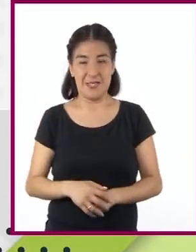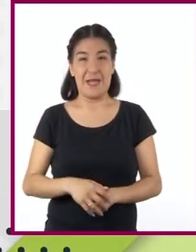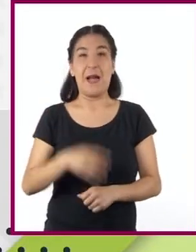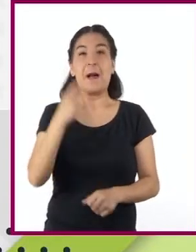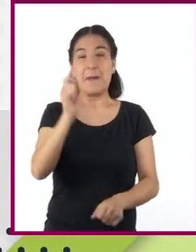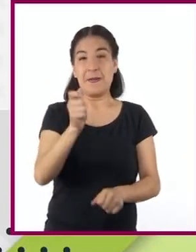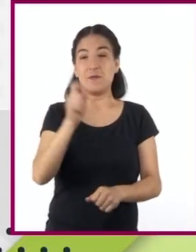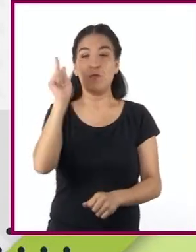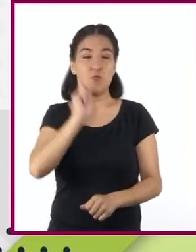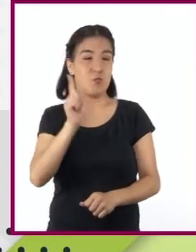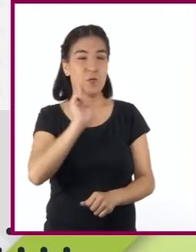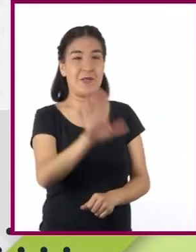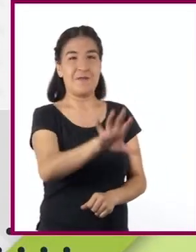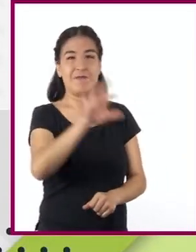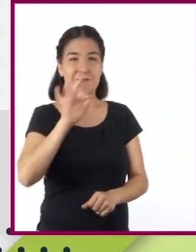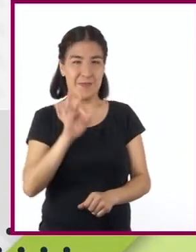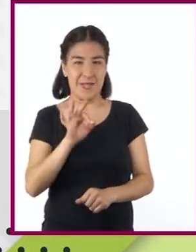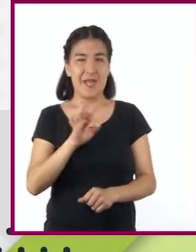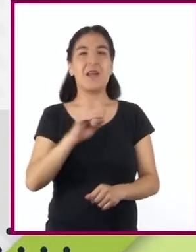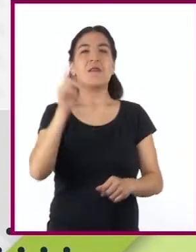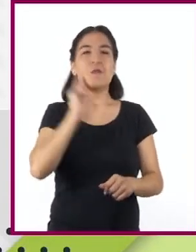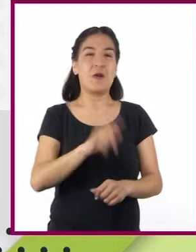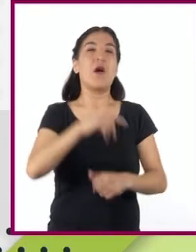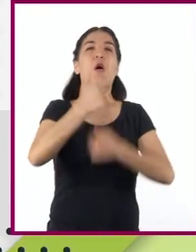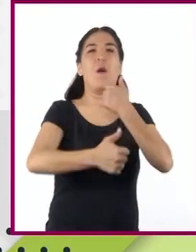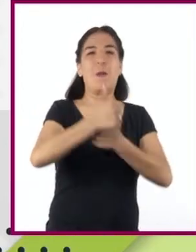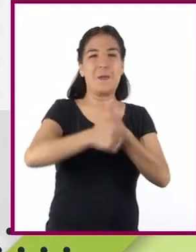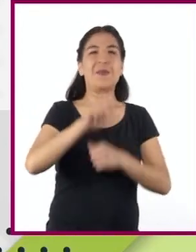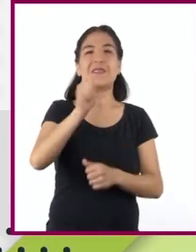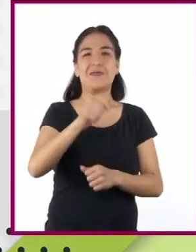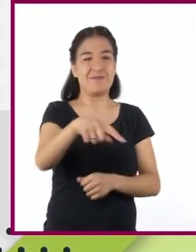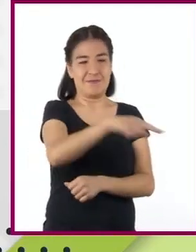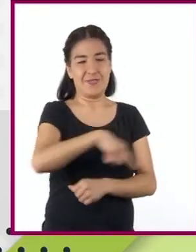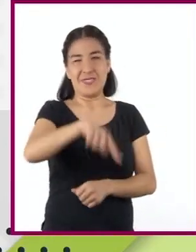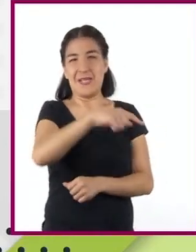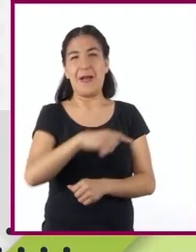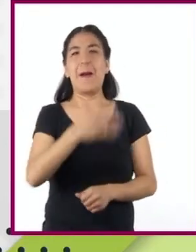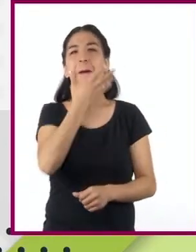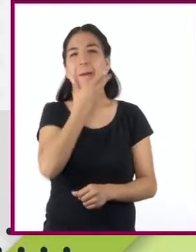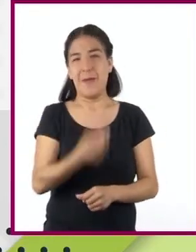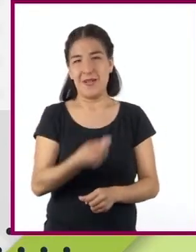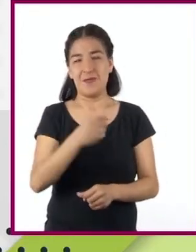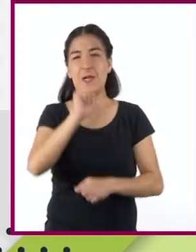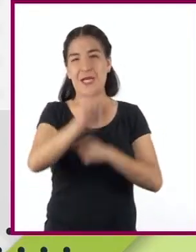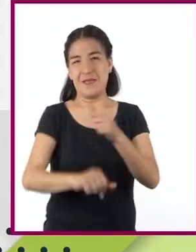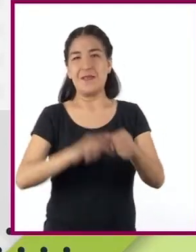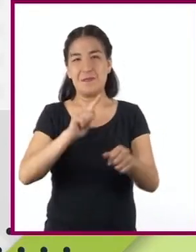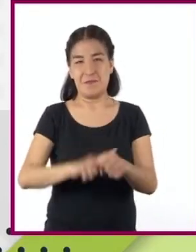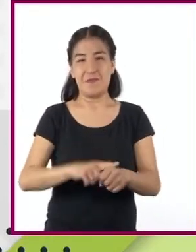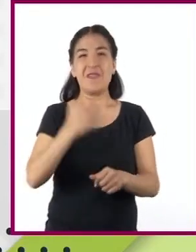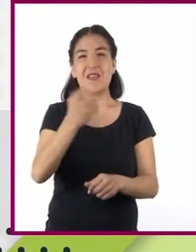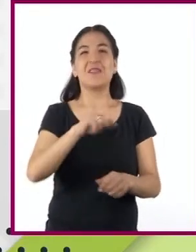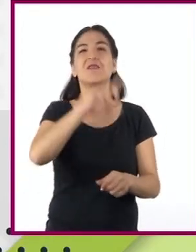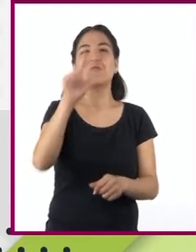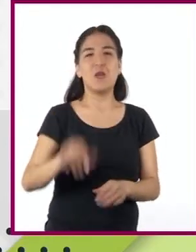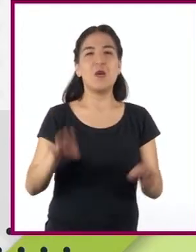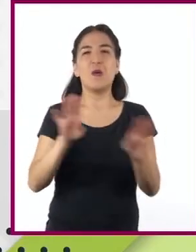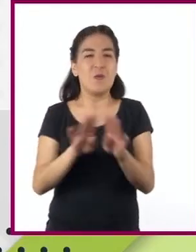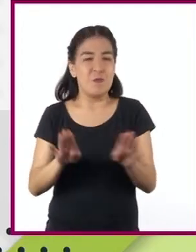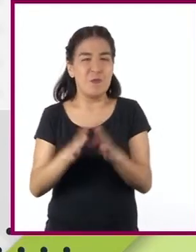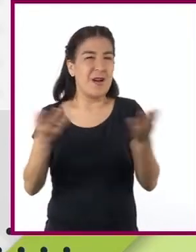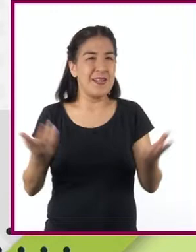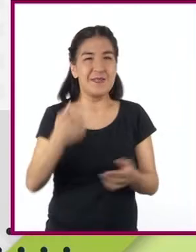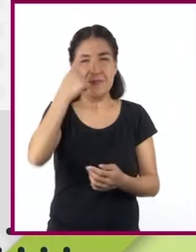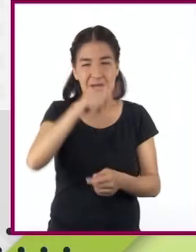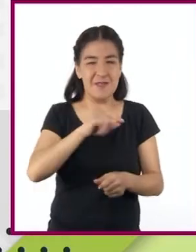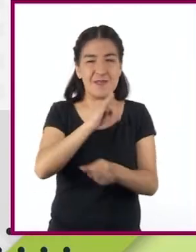hace la hembra y la competencia entre machos. Los machos han adquirido su actual estructura no por